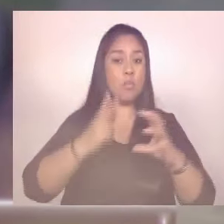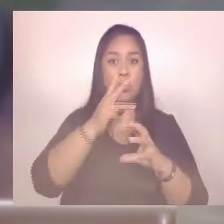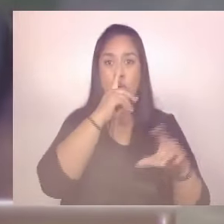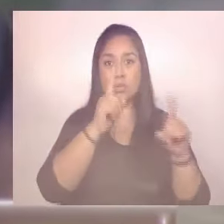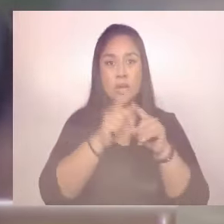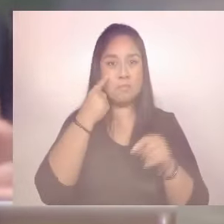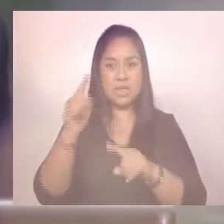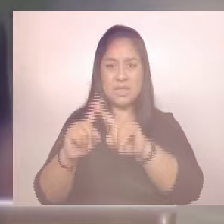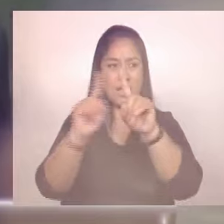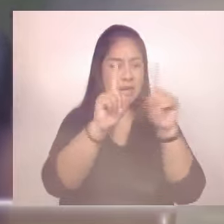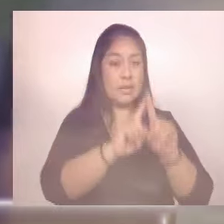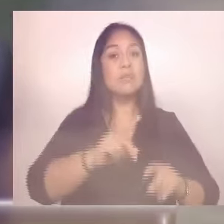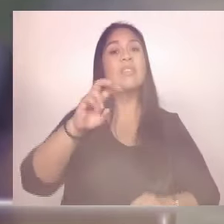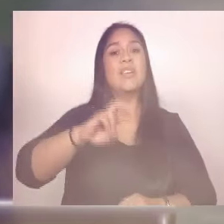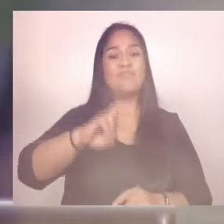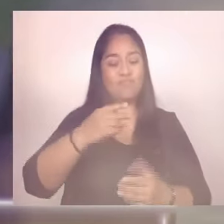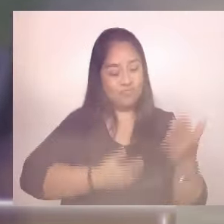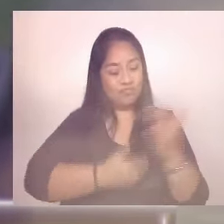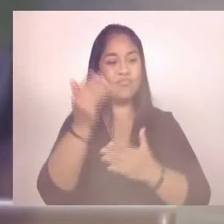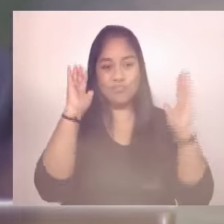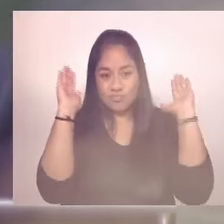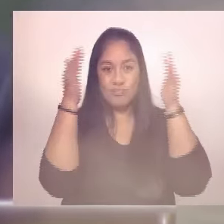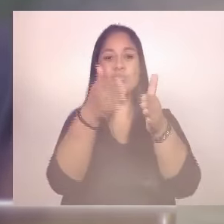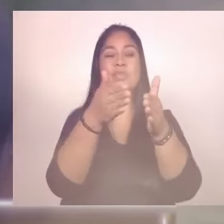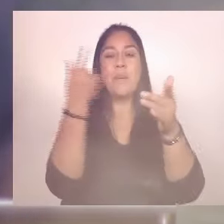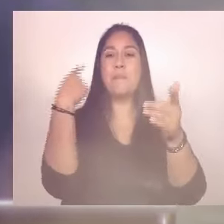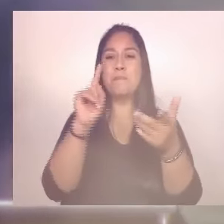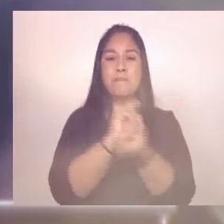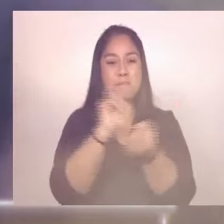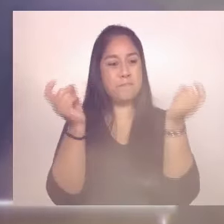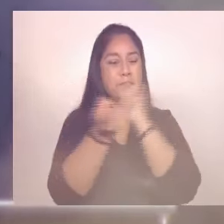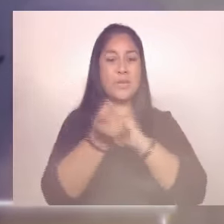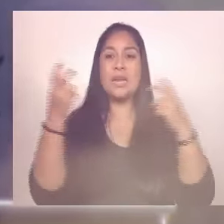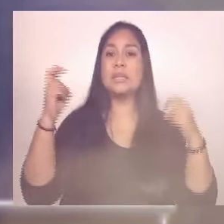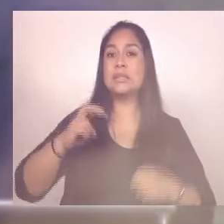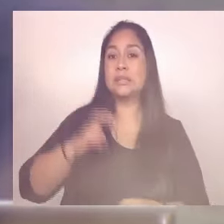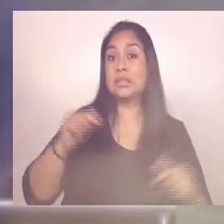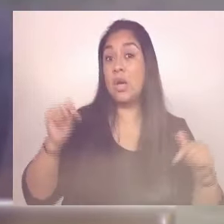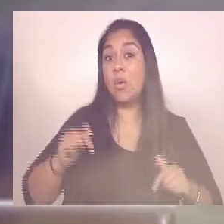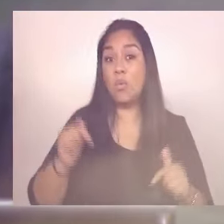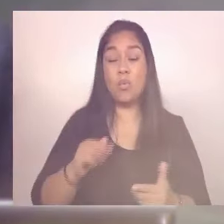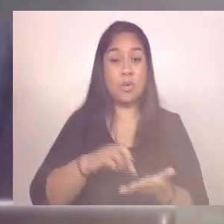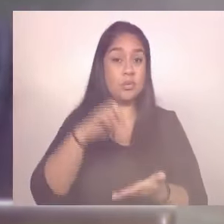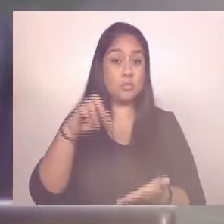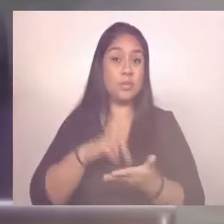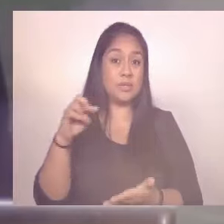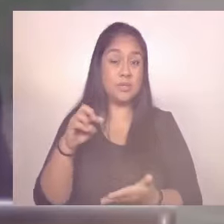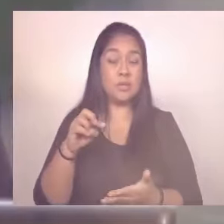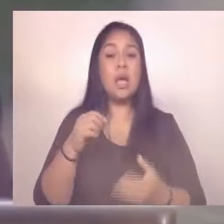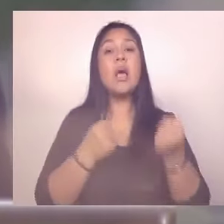mundo multipolar necesitamos nuevos enfoques que se adapten a las necesidades emergentes de las